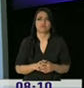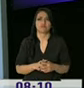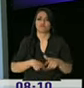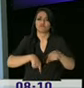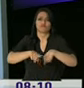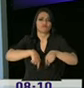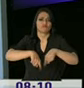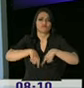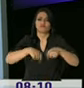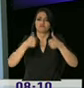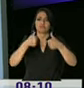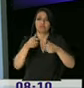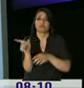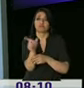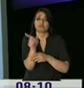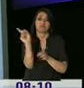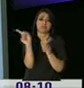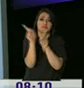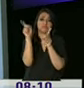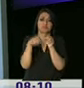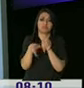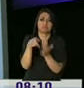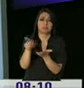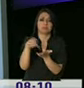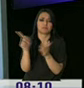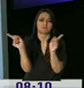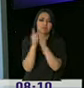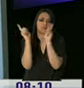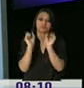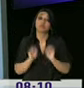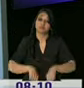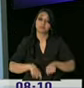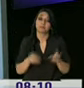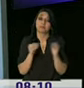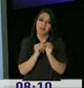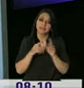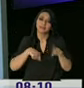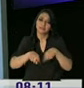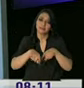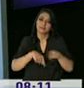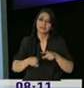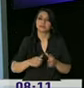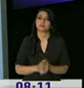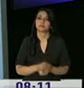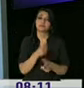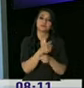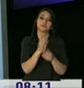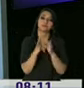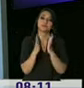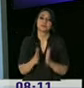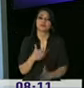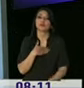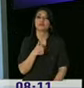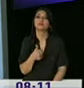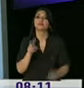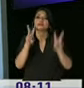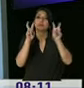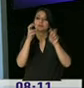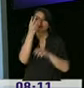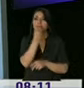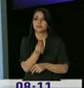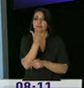anterior, que es una excelente opción, vecinos, para que podamos tener mayor movilidad. Así que Priscila, cuéntame cómo está este tema. Buenos días, hacia